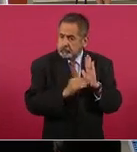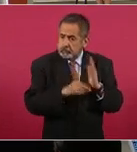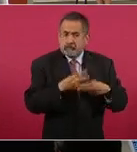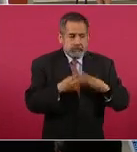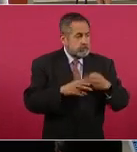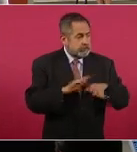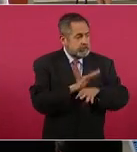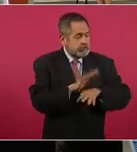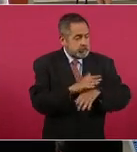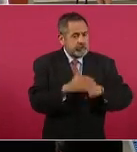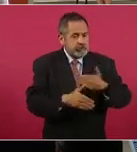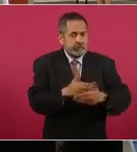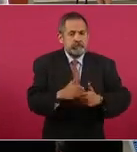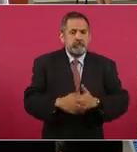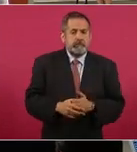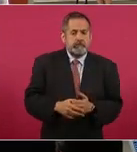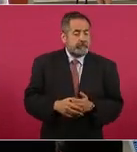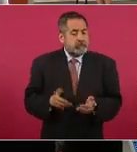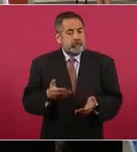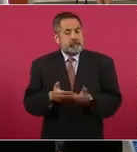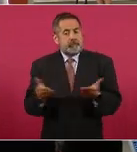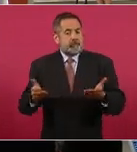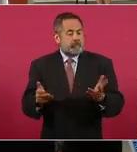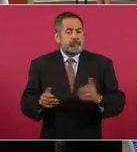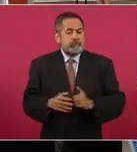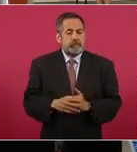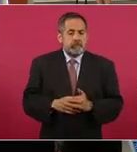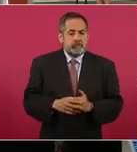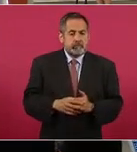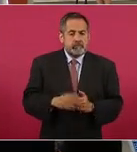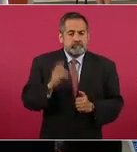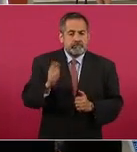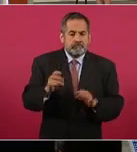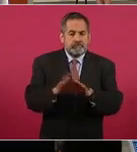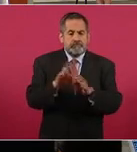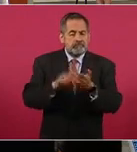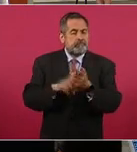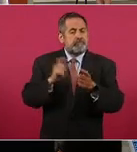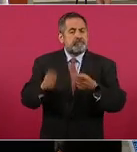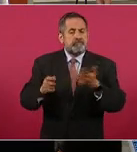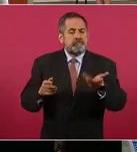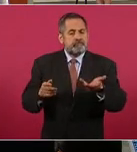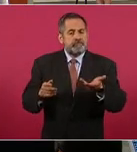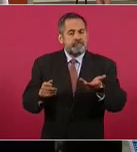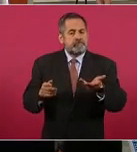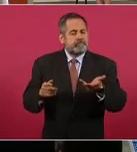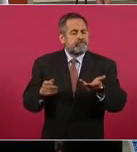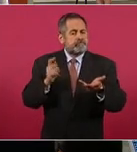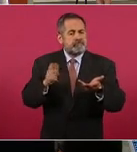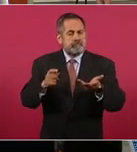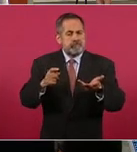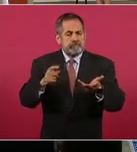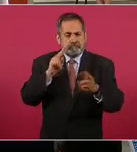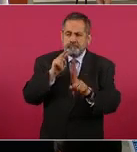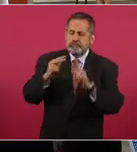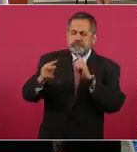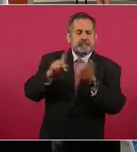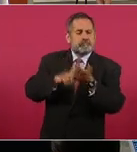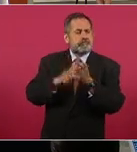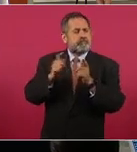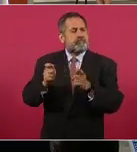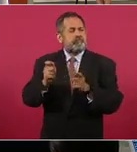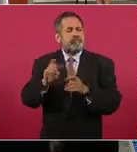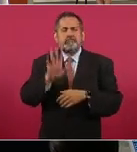cierto? Y hoy día hay una experiencia desde el tipo de vista misionero, es